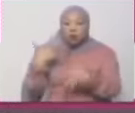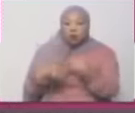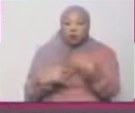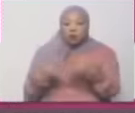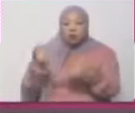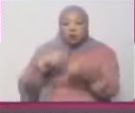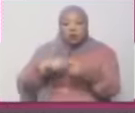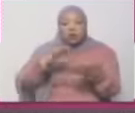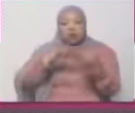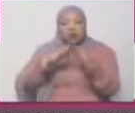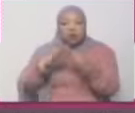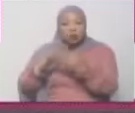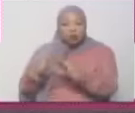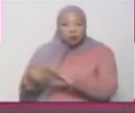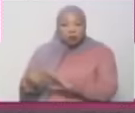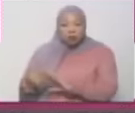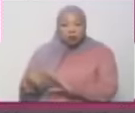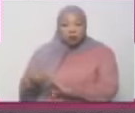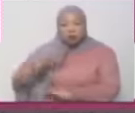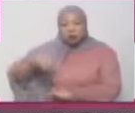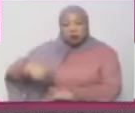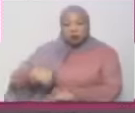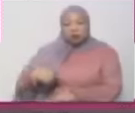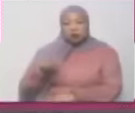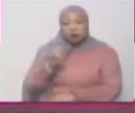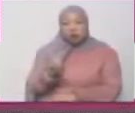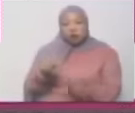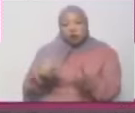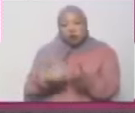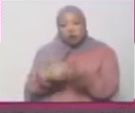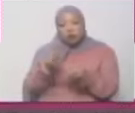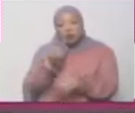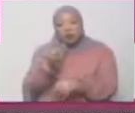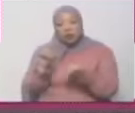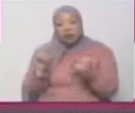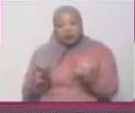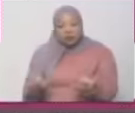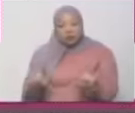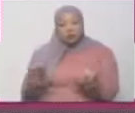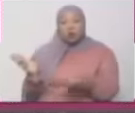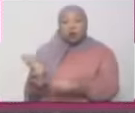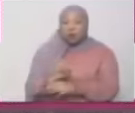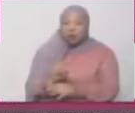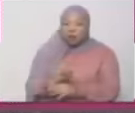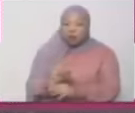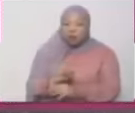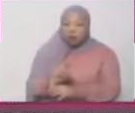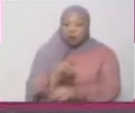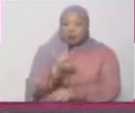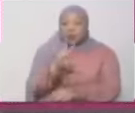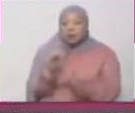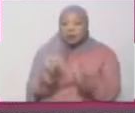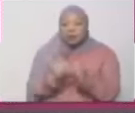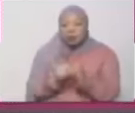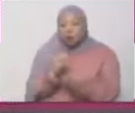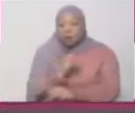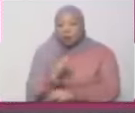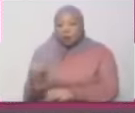circuitos comunales, nosotros en el 2026 deberíamos llegar por lo menos a 5.000